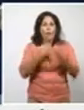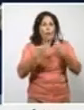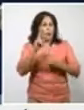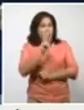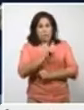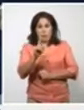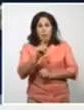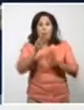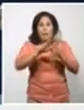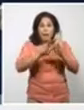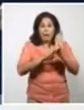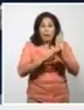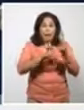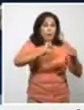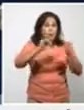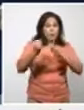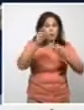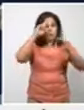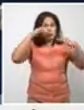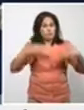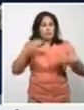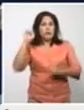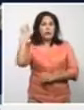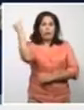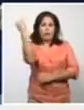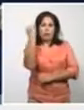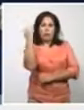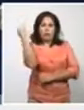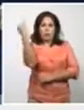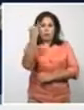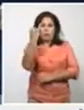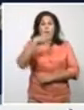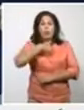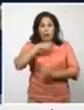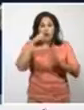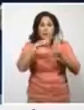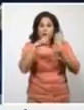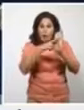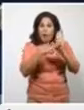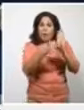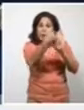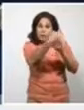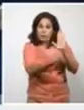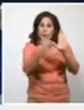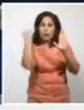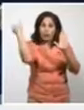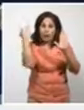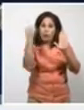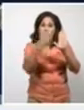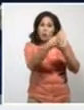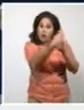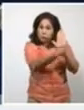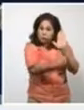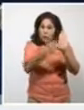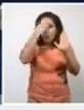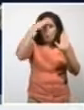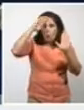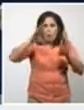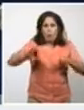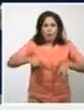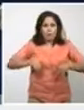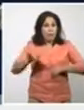de control sanitario internacional. Existe un Reglamento Sanitario Internacional que Cuba cumplimenta